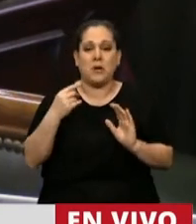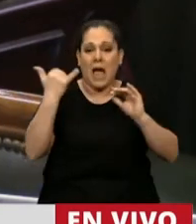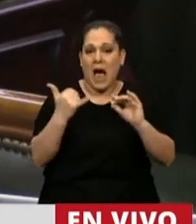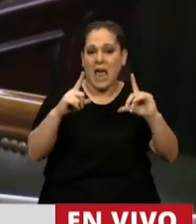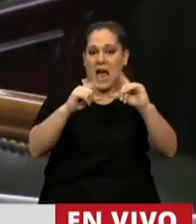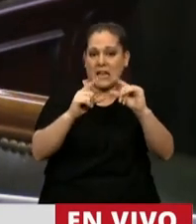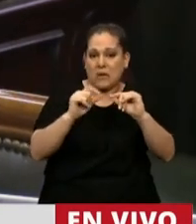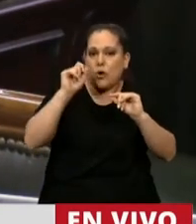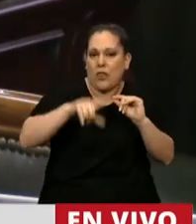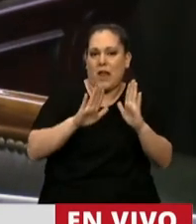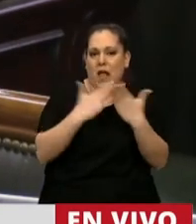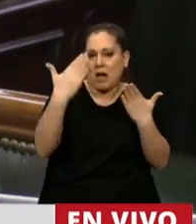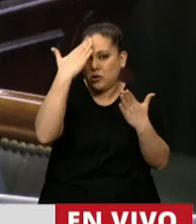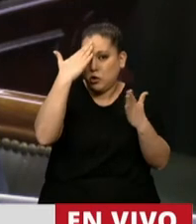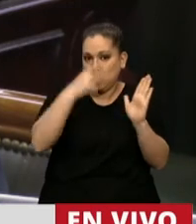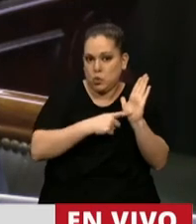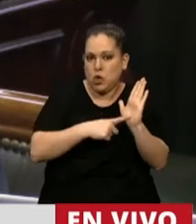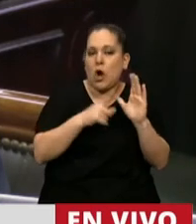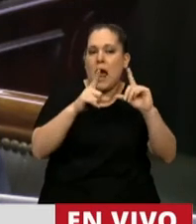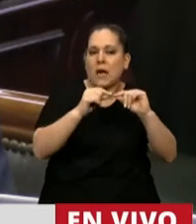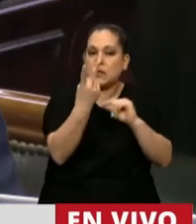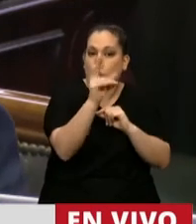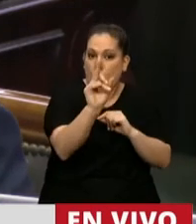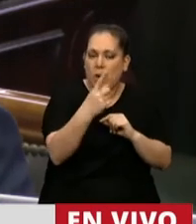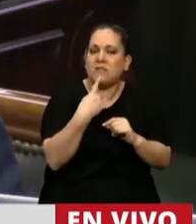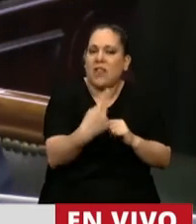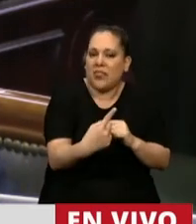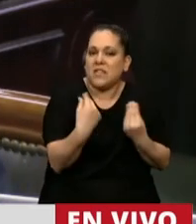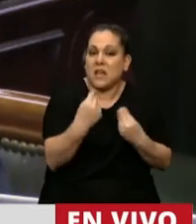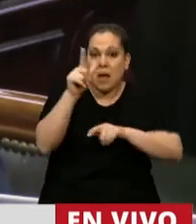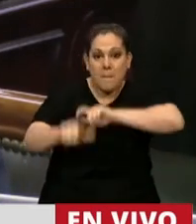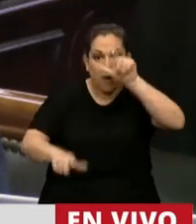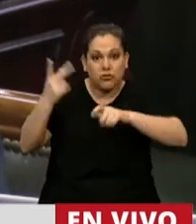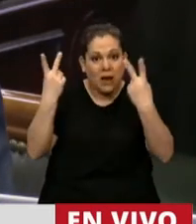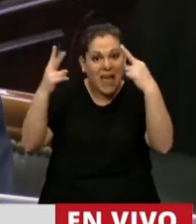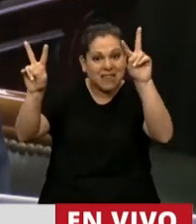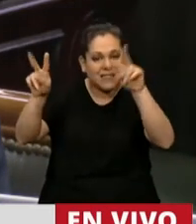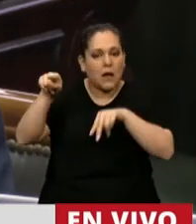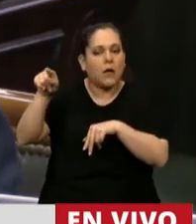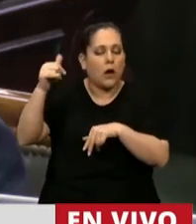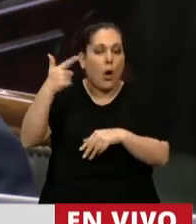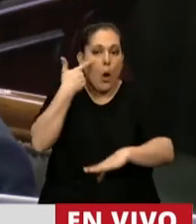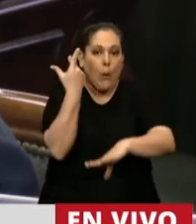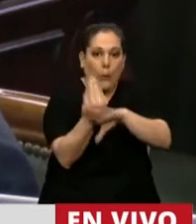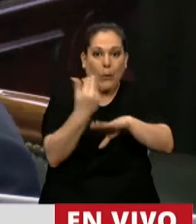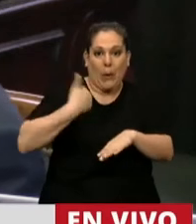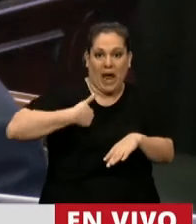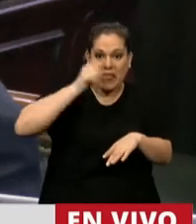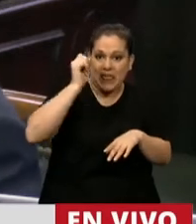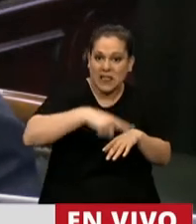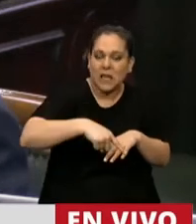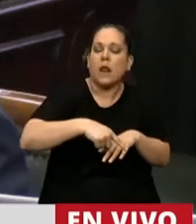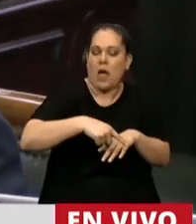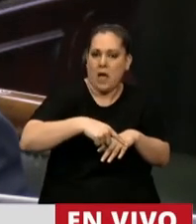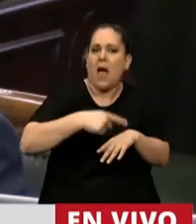la Constitución de la Nación, el artículo 20, donde claramente establece que los extranjeros gozan en el territorio de la Nación Argentina